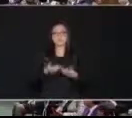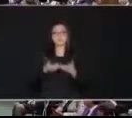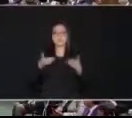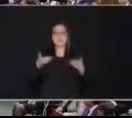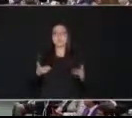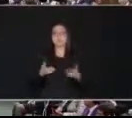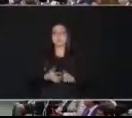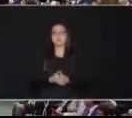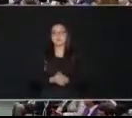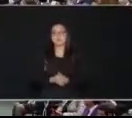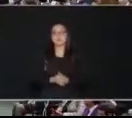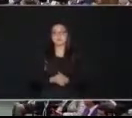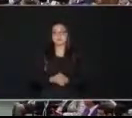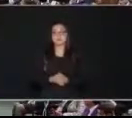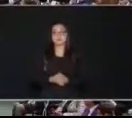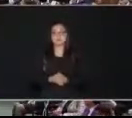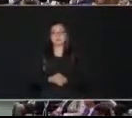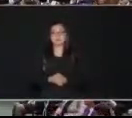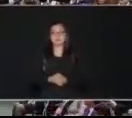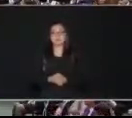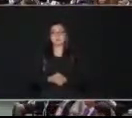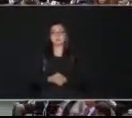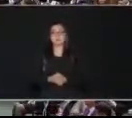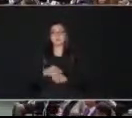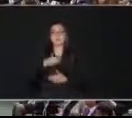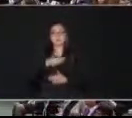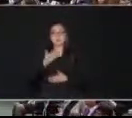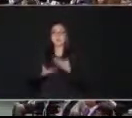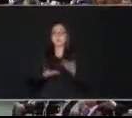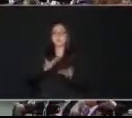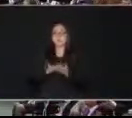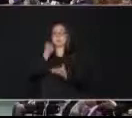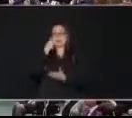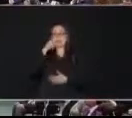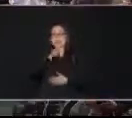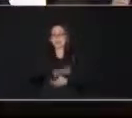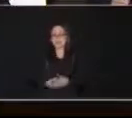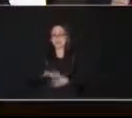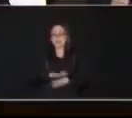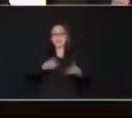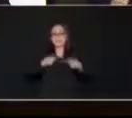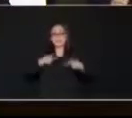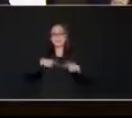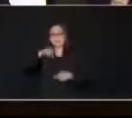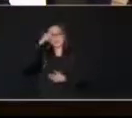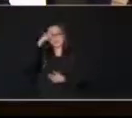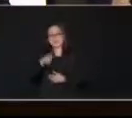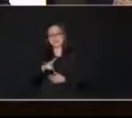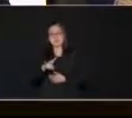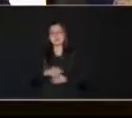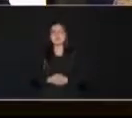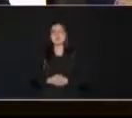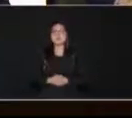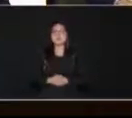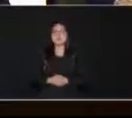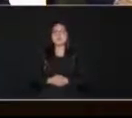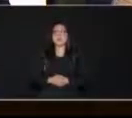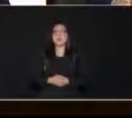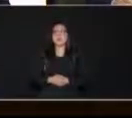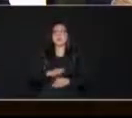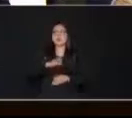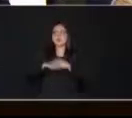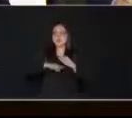que para poder repartir más, como quiera Andrés Manuel, primero hay que crecer el pastel. Uh-huh. Crecer el pastel, y Eric se refería